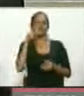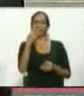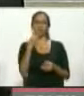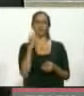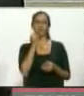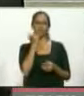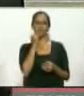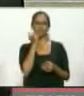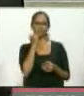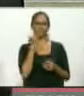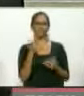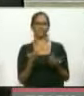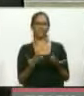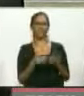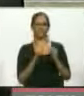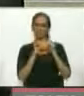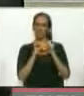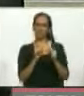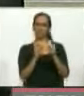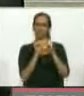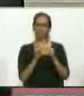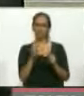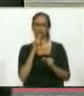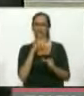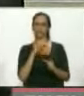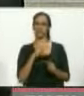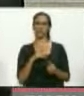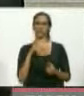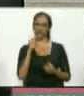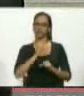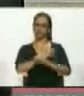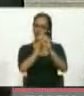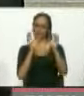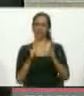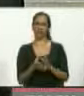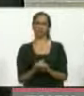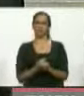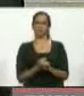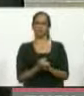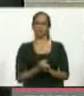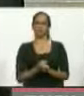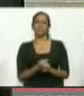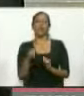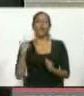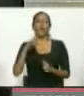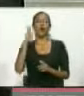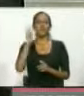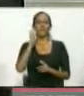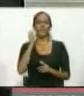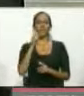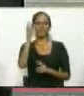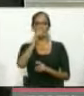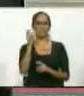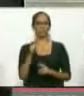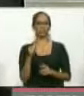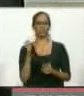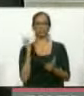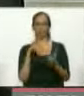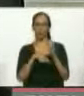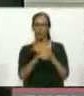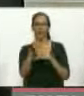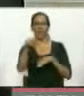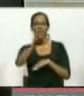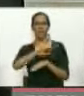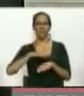protesta tan tan permanente como la de chile de hablo claro soportando cuatro meses los tipos y totalidad tú vas a la